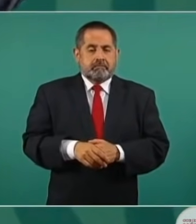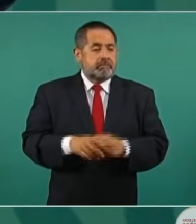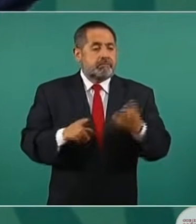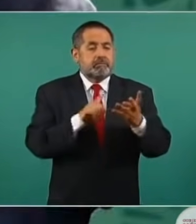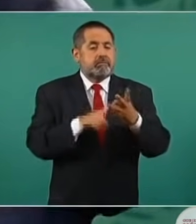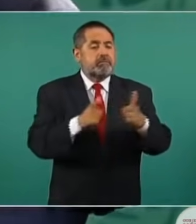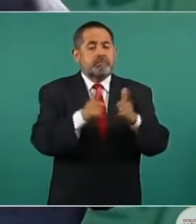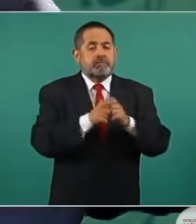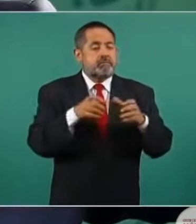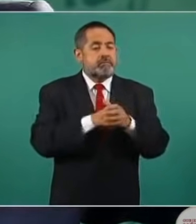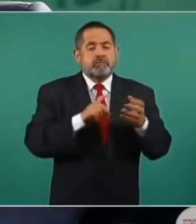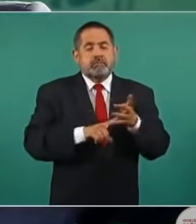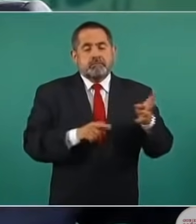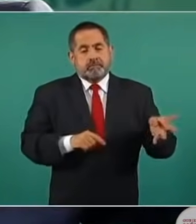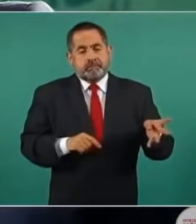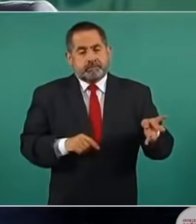El grupo de